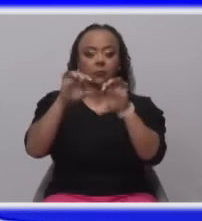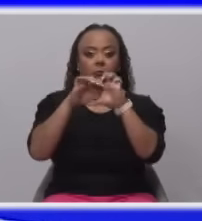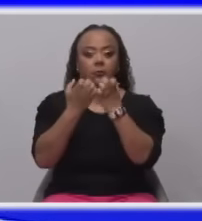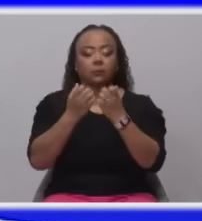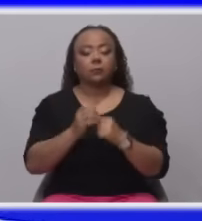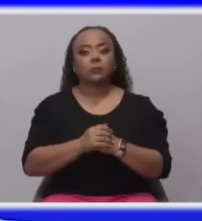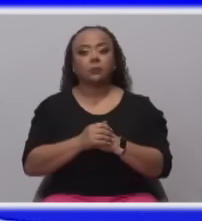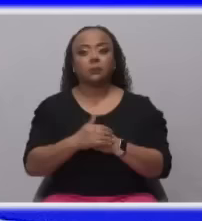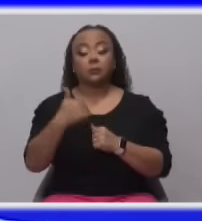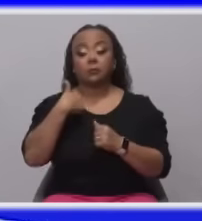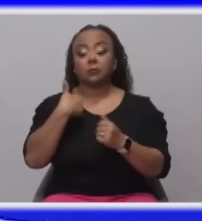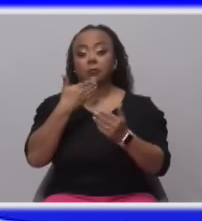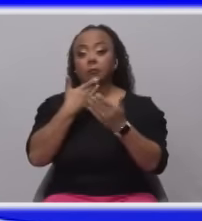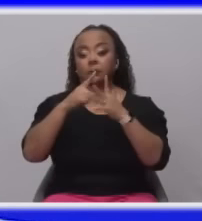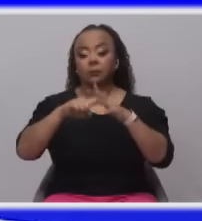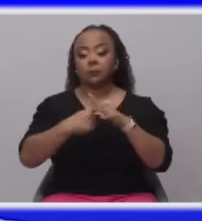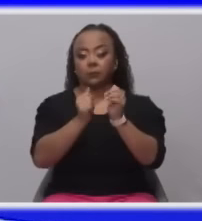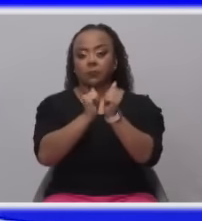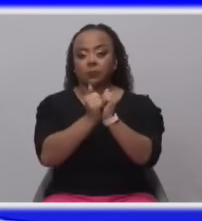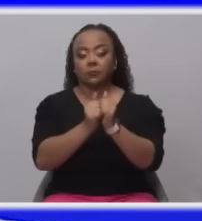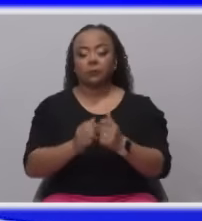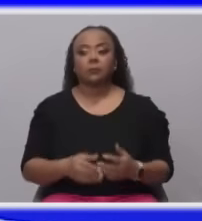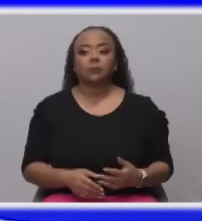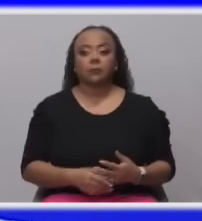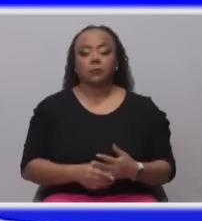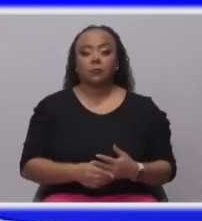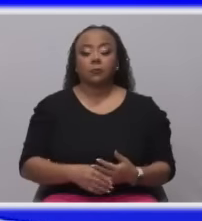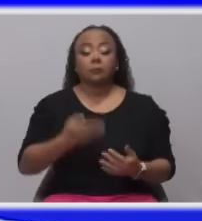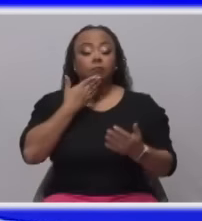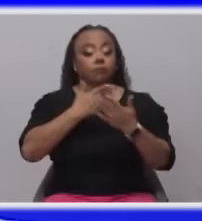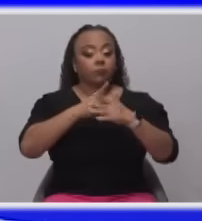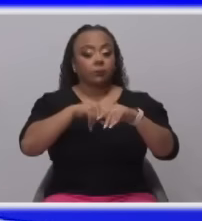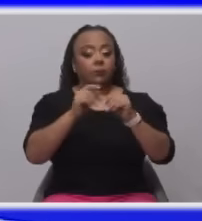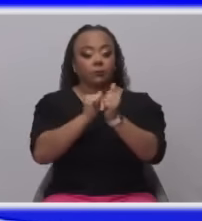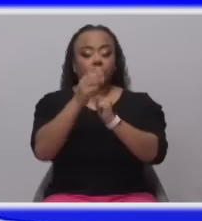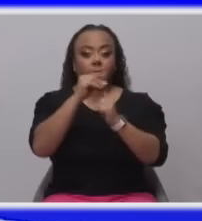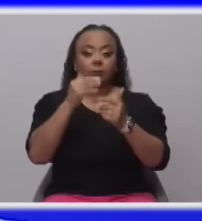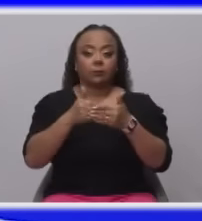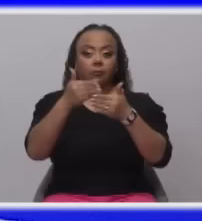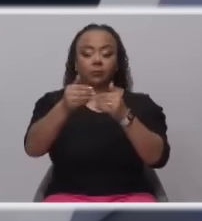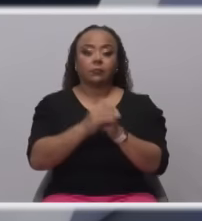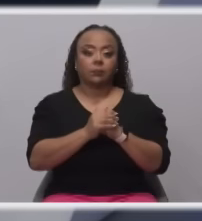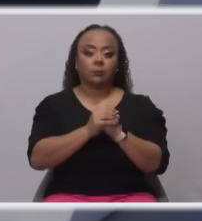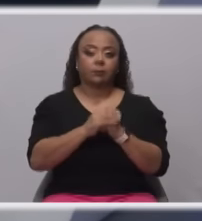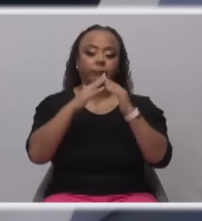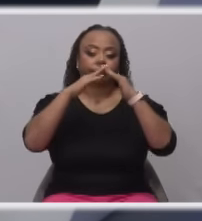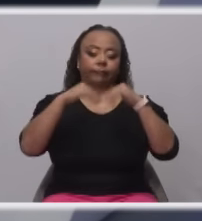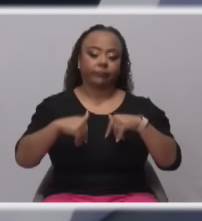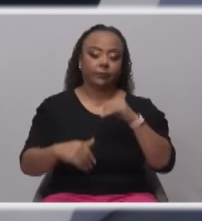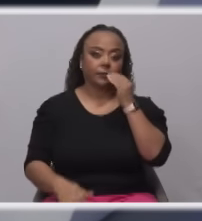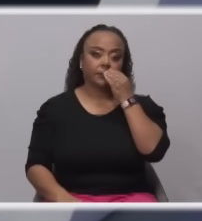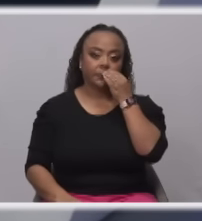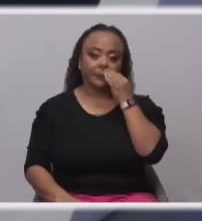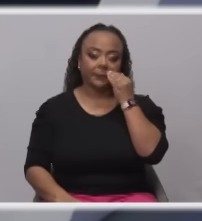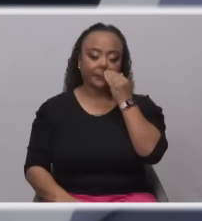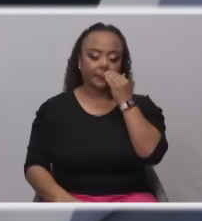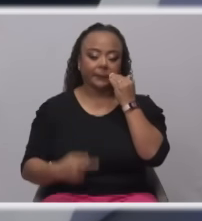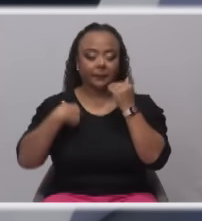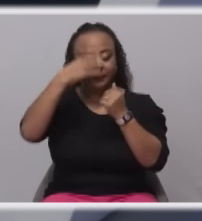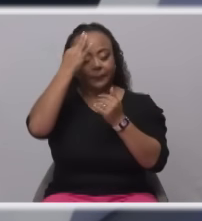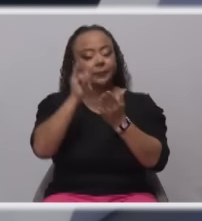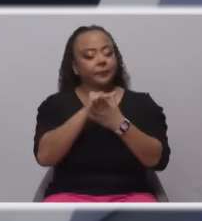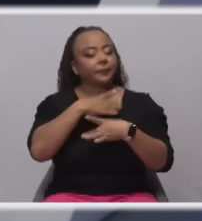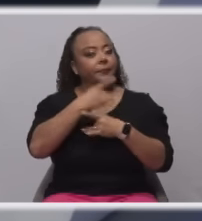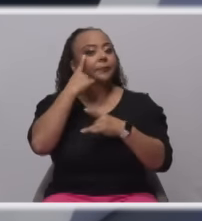tenido buenos arranques de campeonato o buenos momentos en campeonato y después empiezan a flaquear yo creo que eso es una prueba una prueba